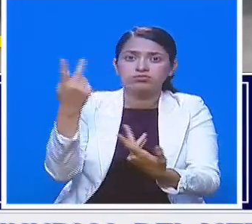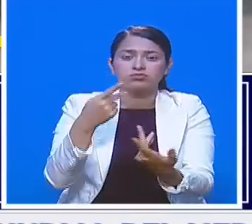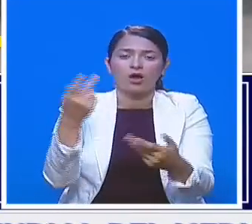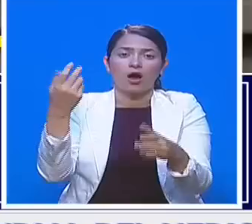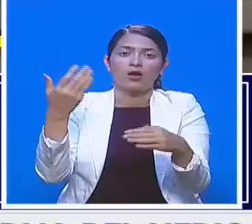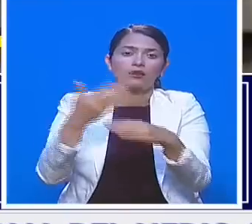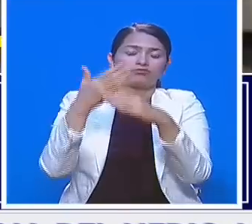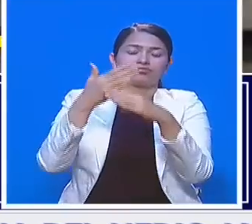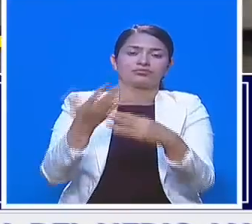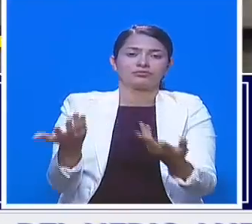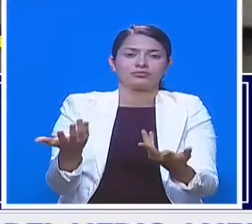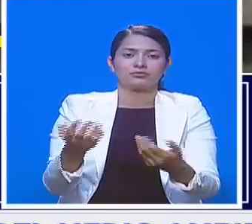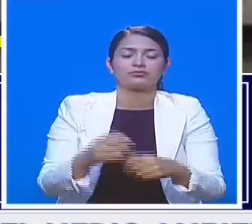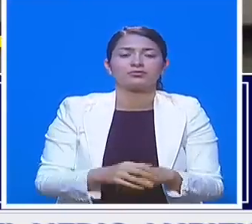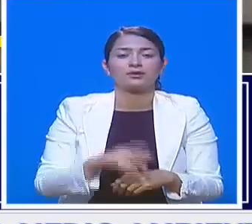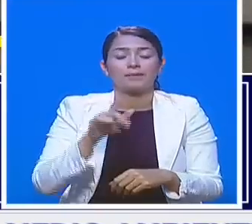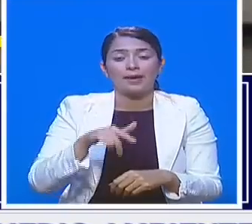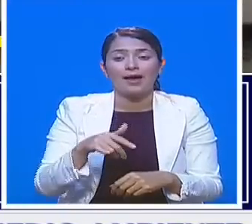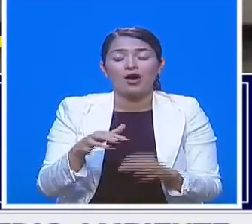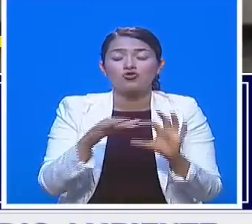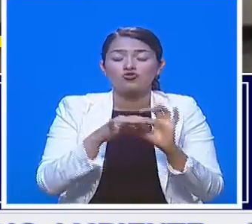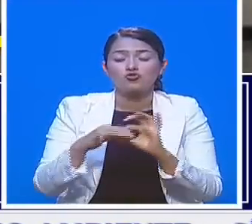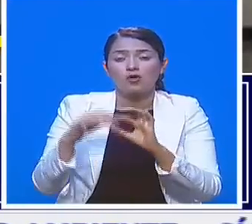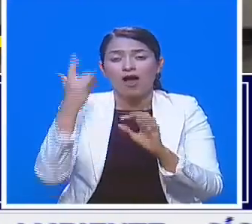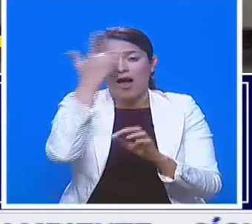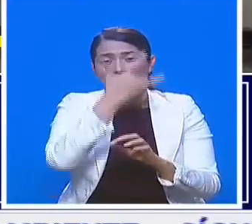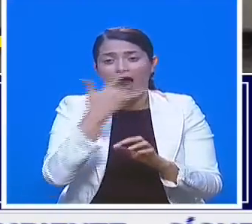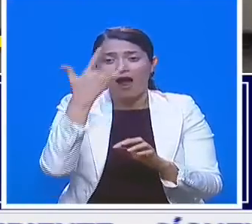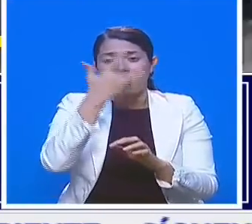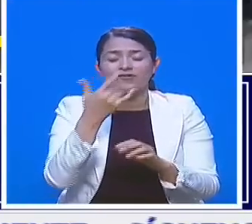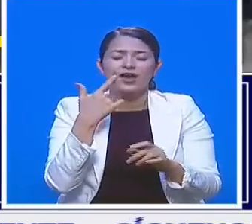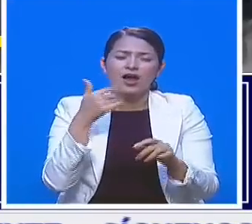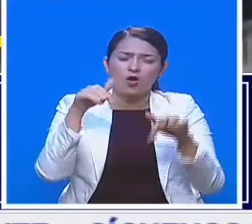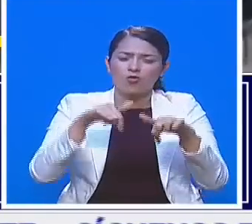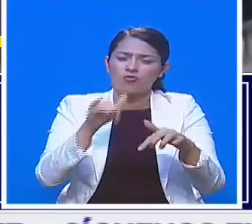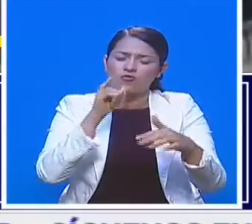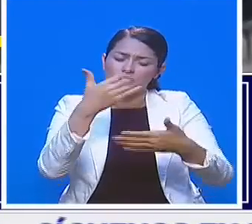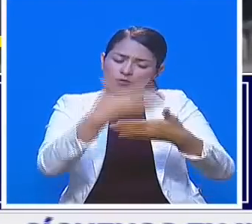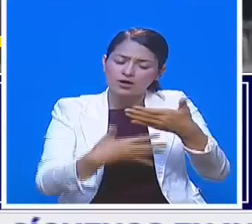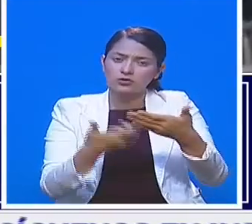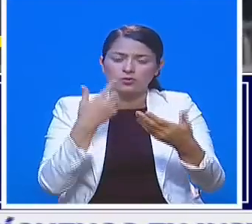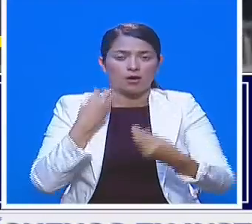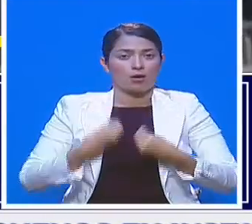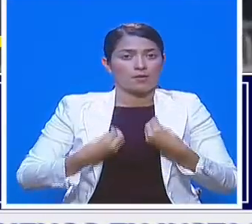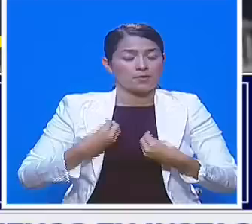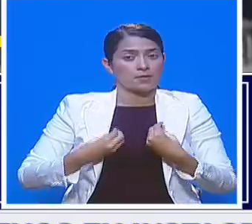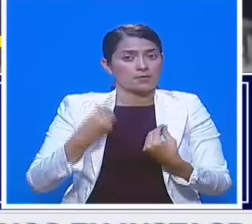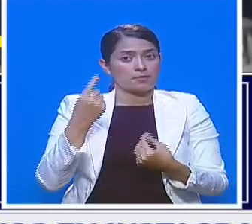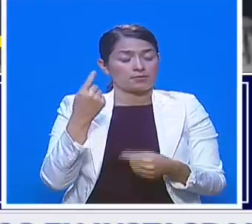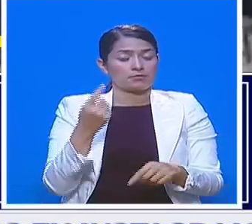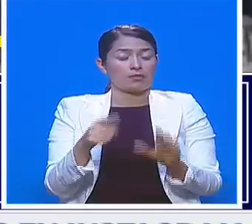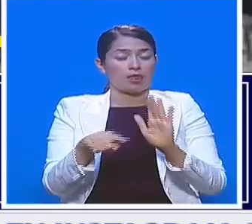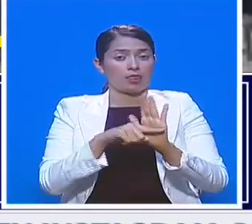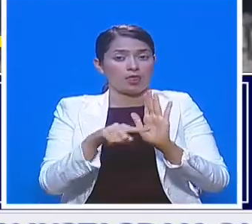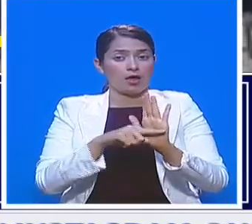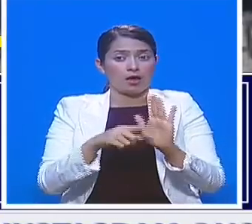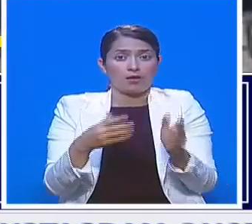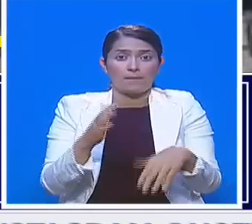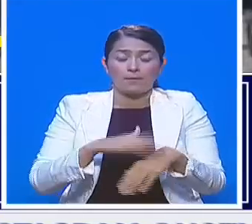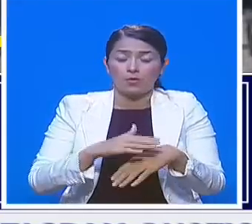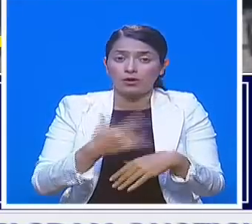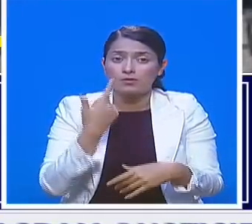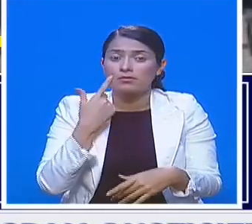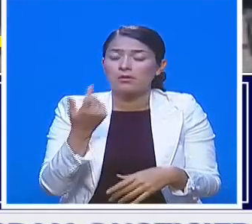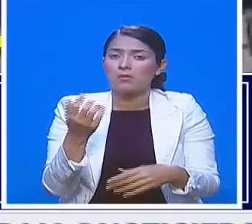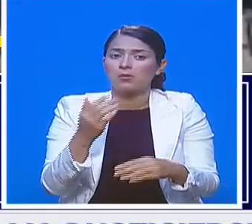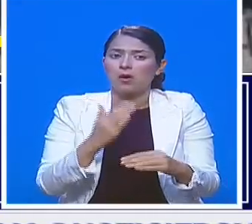otra parte, la Unión Africana expresó hoy en un comunicado su preocupación por el posible impacto negativo de las prohibiciones y